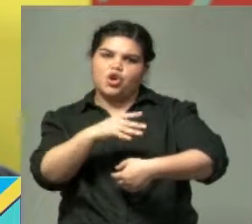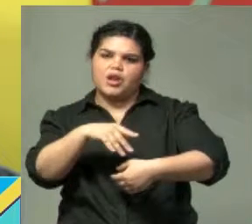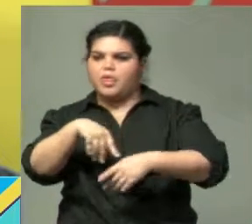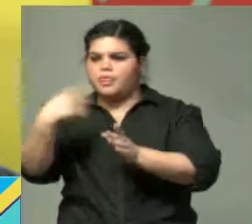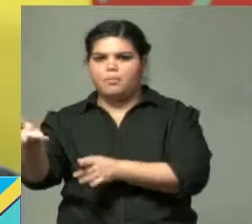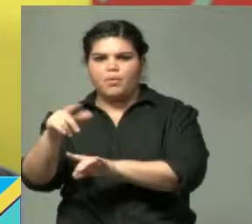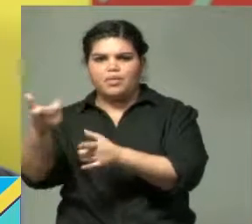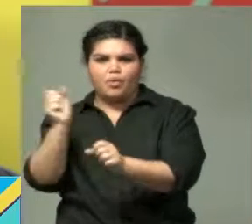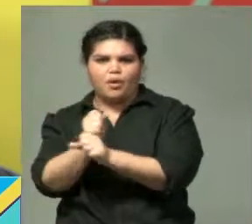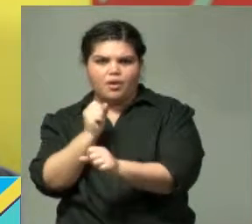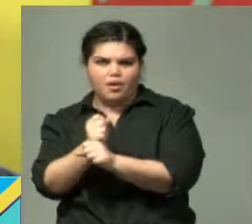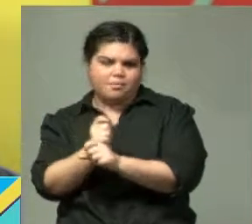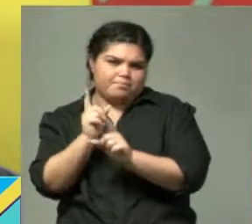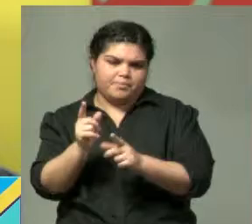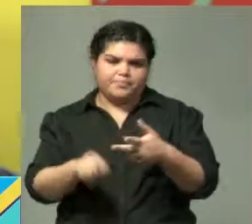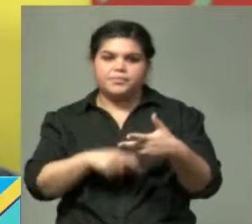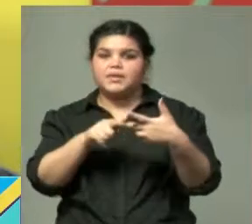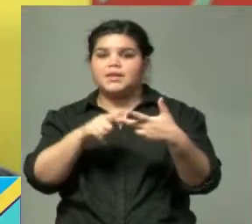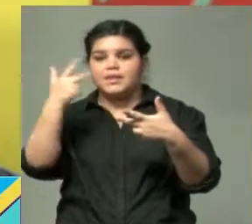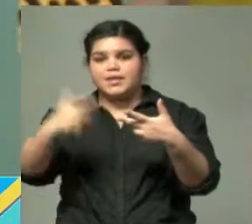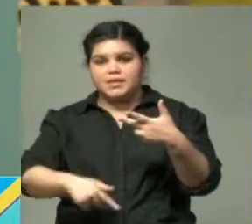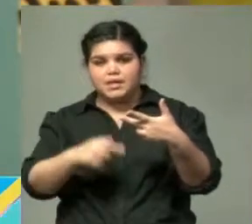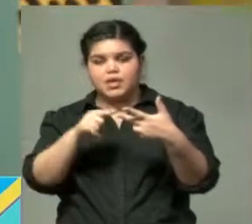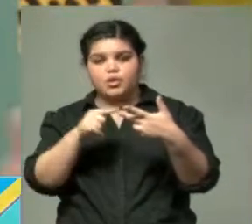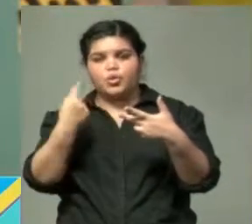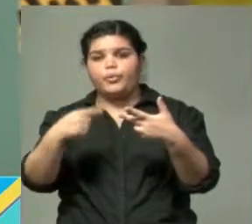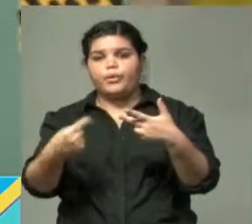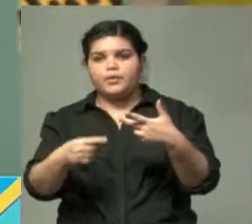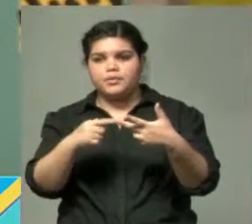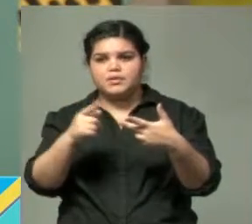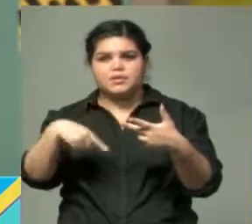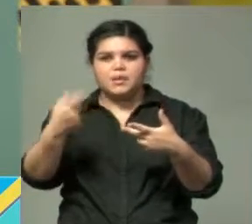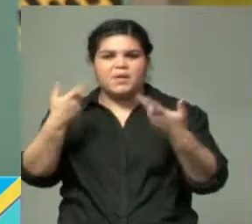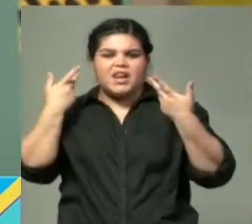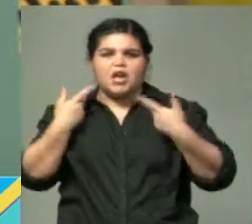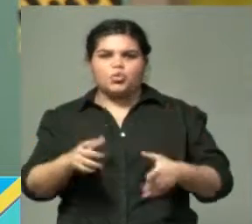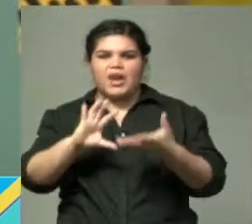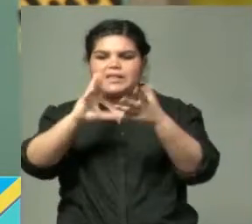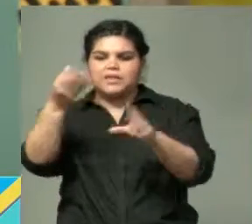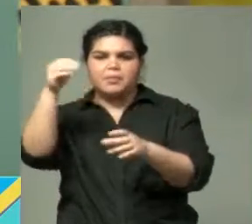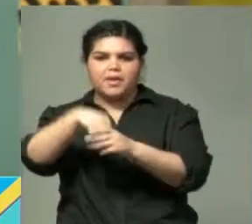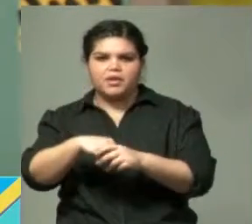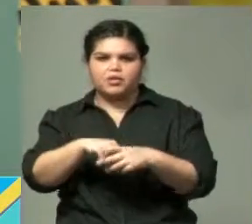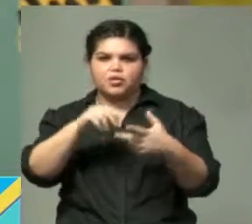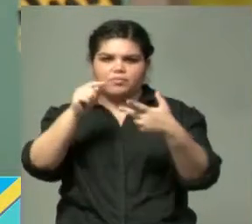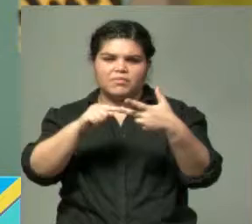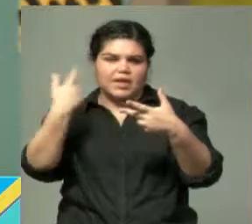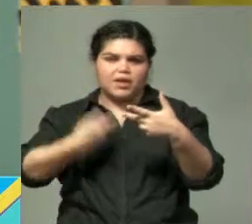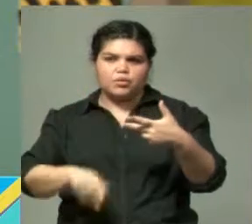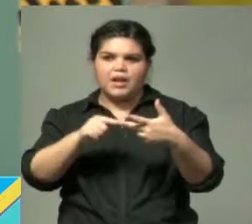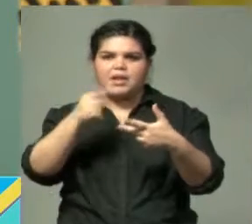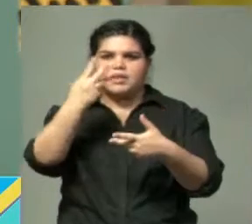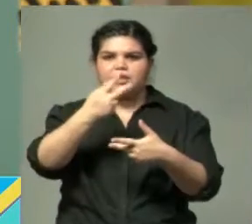El tercero es lo que él decía como natural dentro de un sistema, que siempre Keynes, ¿no?, decía, bueno, un 3, un 4% de desempleo, es